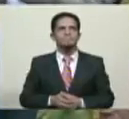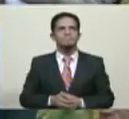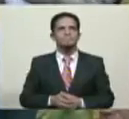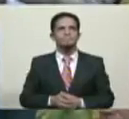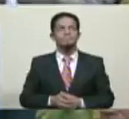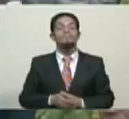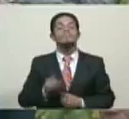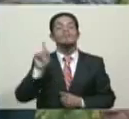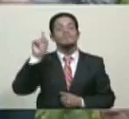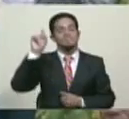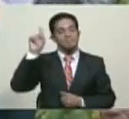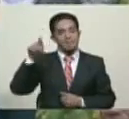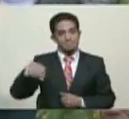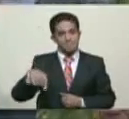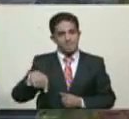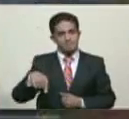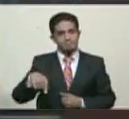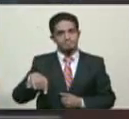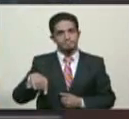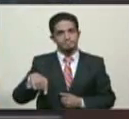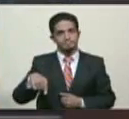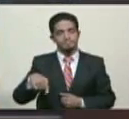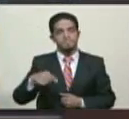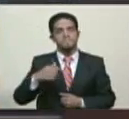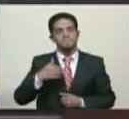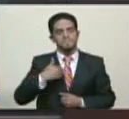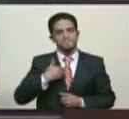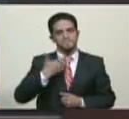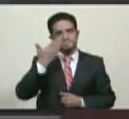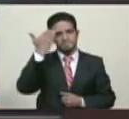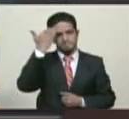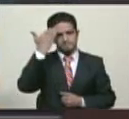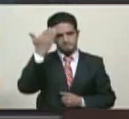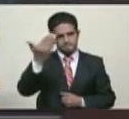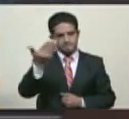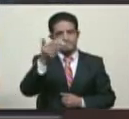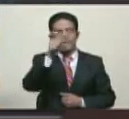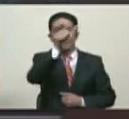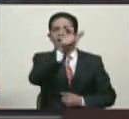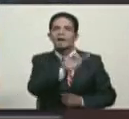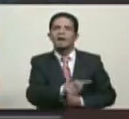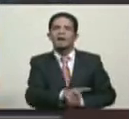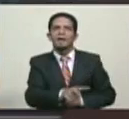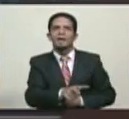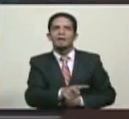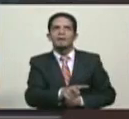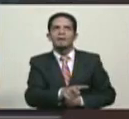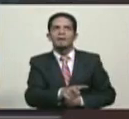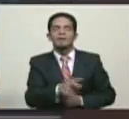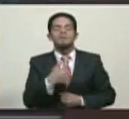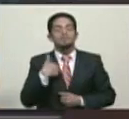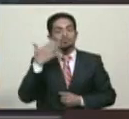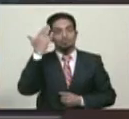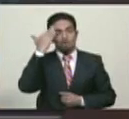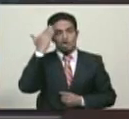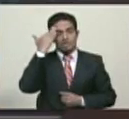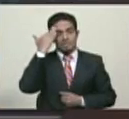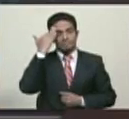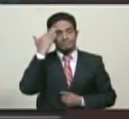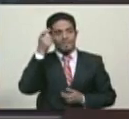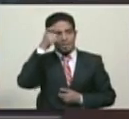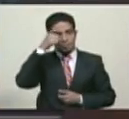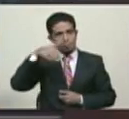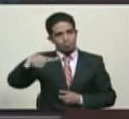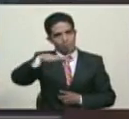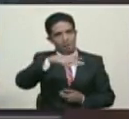También desde este estrado le extiendo mi más absoluta consideración y sé que tanto el pueblo venezolano como